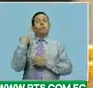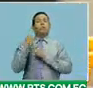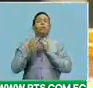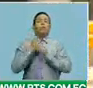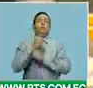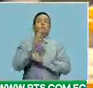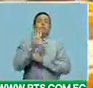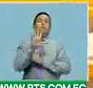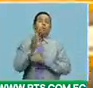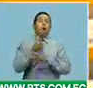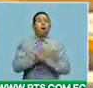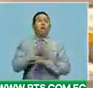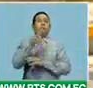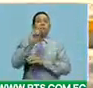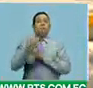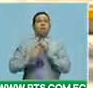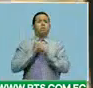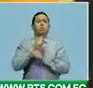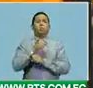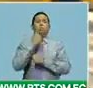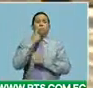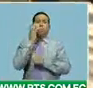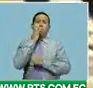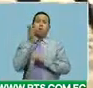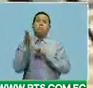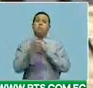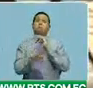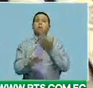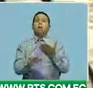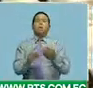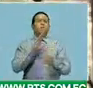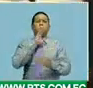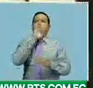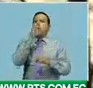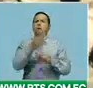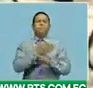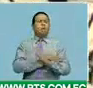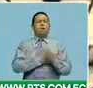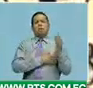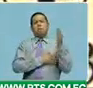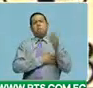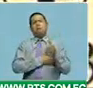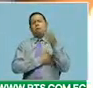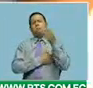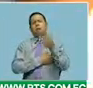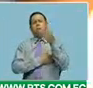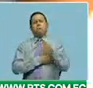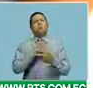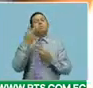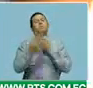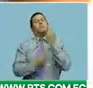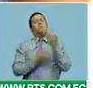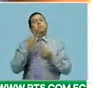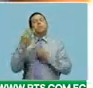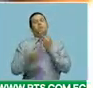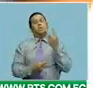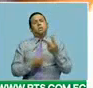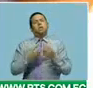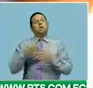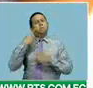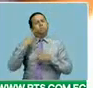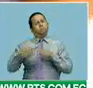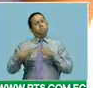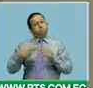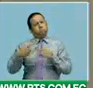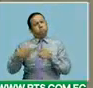sus padres y desde ese momento ha visitado el Cementerio General de Guayaquil en diversas fechas, pero siempre estuvo de manera